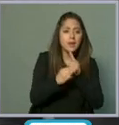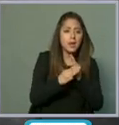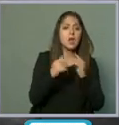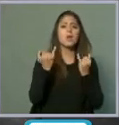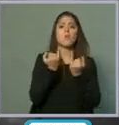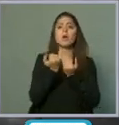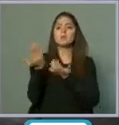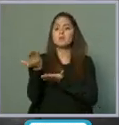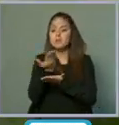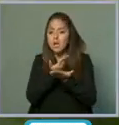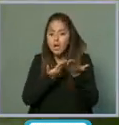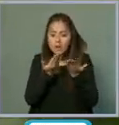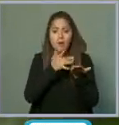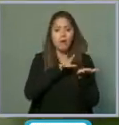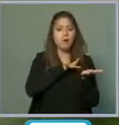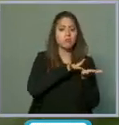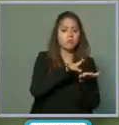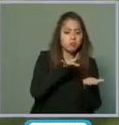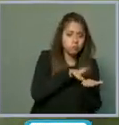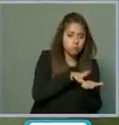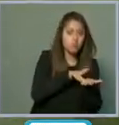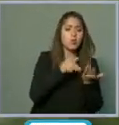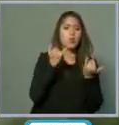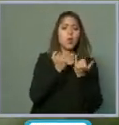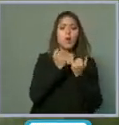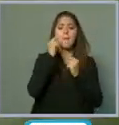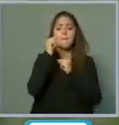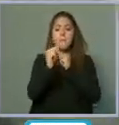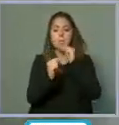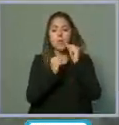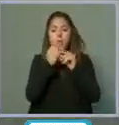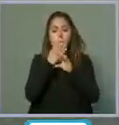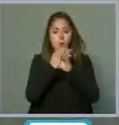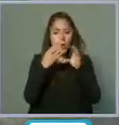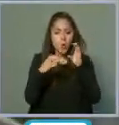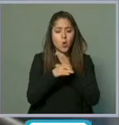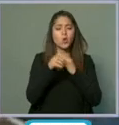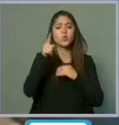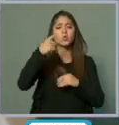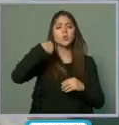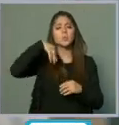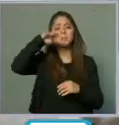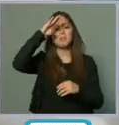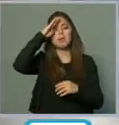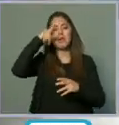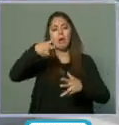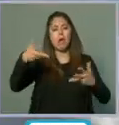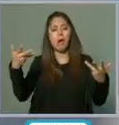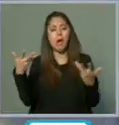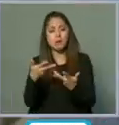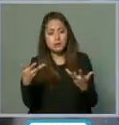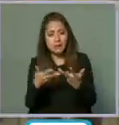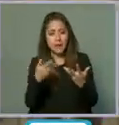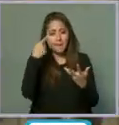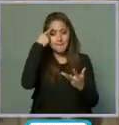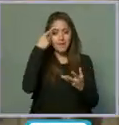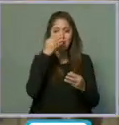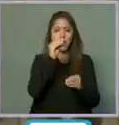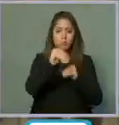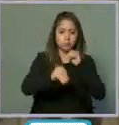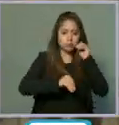servicio, los pequeños detalles que se empiezan a tomar en cuenta en cada